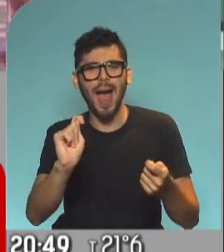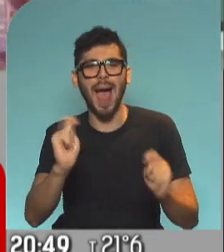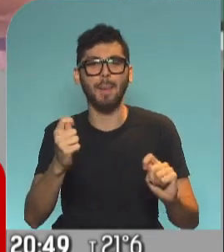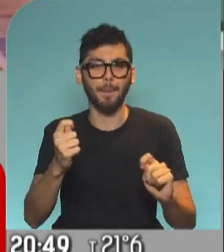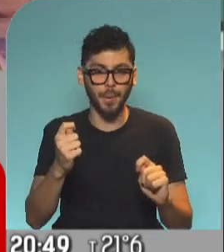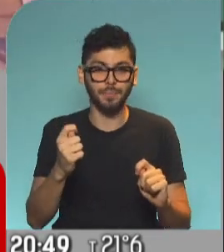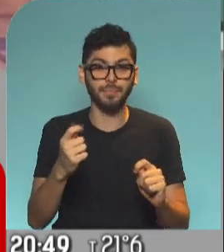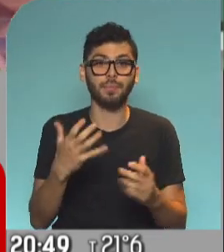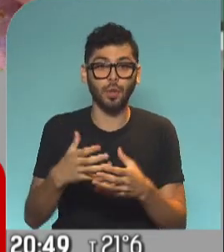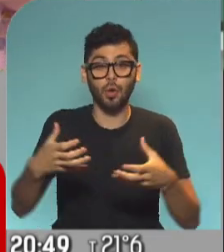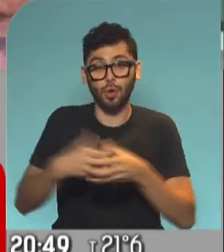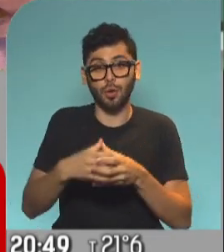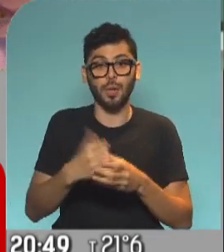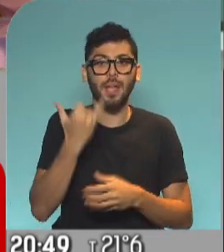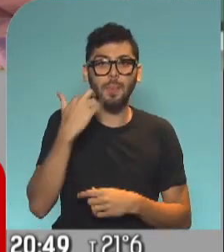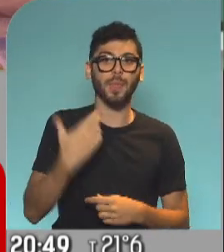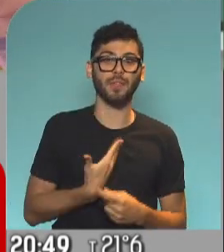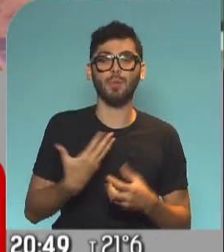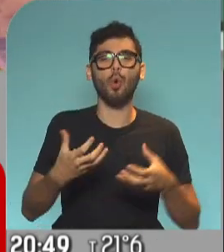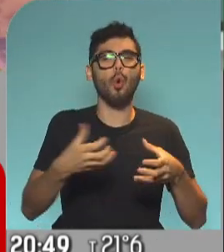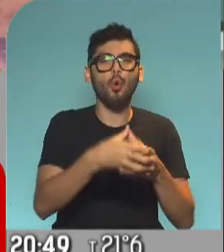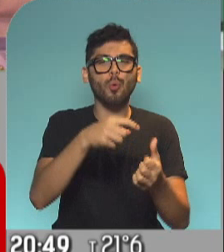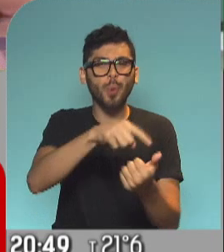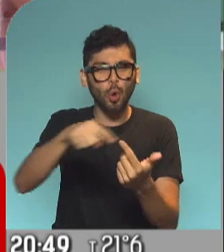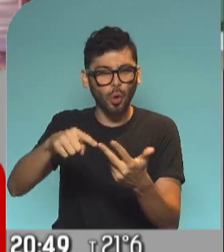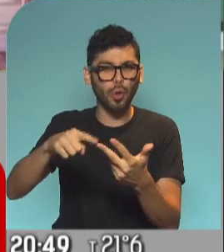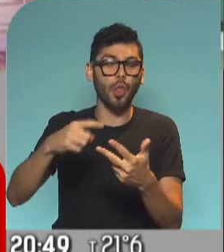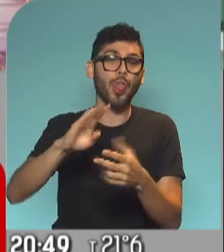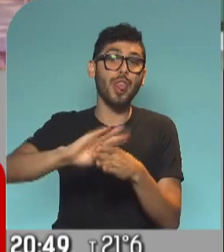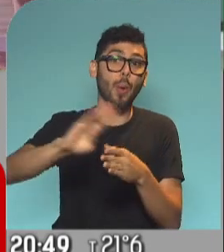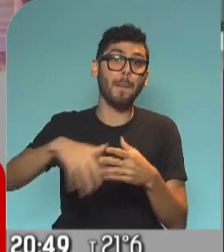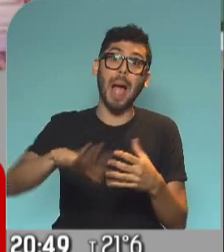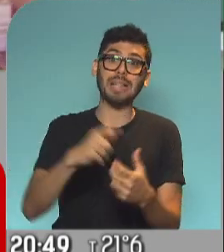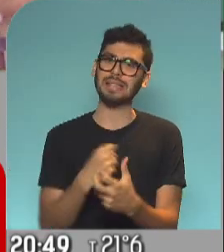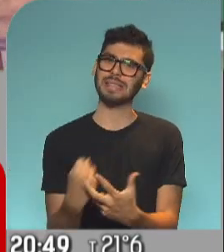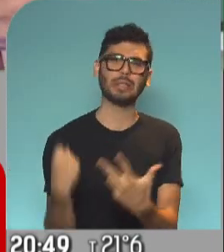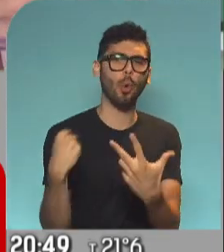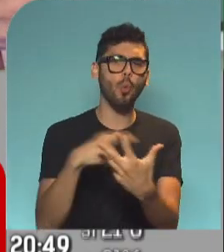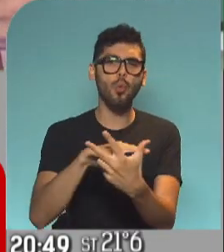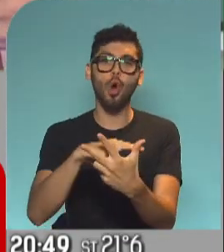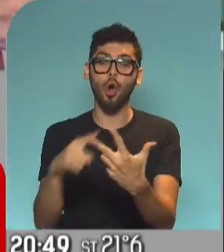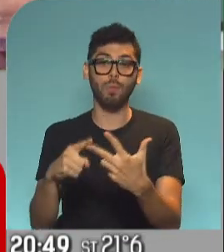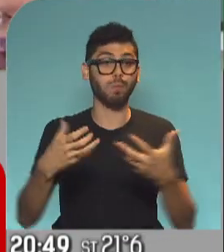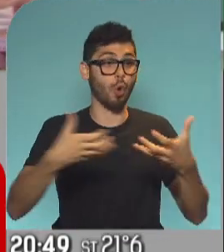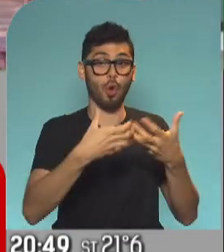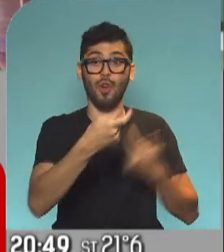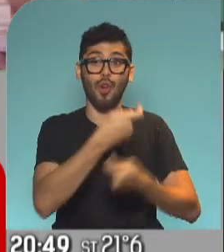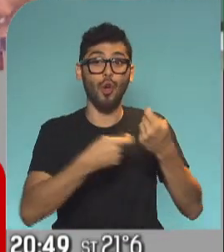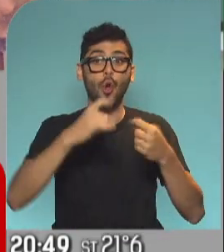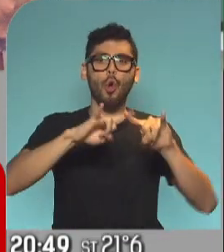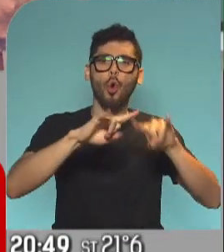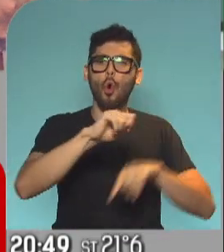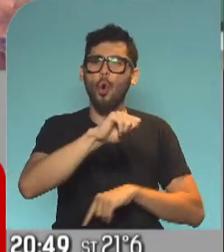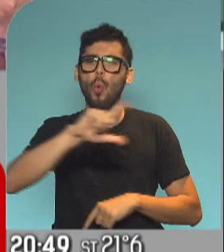blackrock fidelity y ashmore lo decimos siempre los grupos de acreedores más reticentes más duros dentro de wall street le